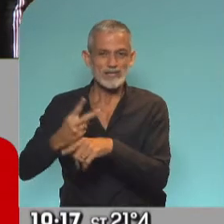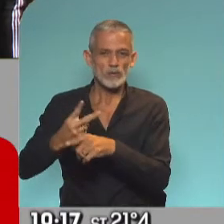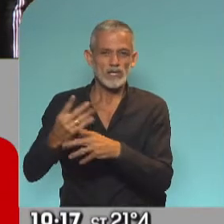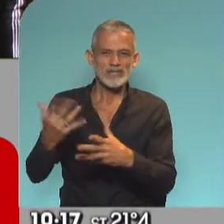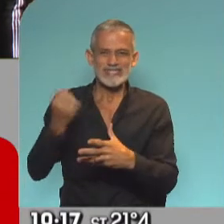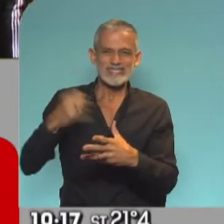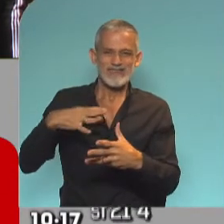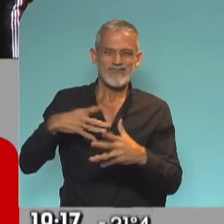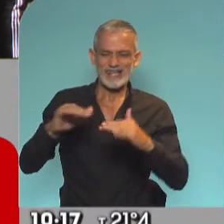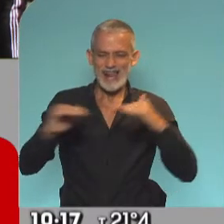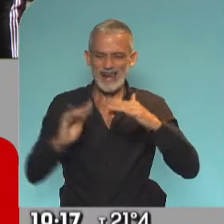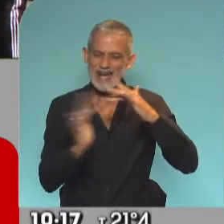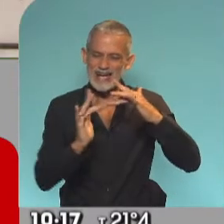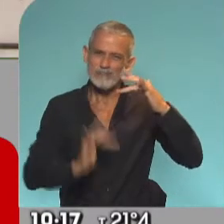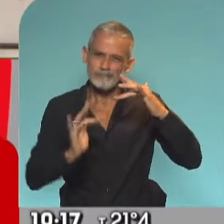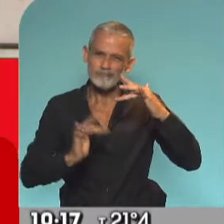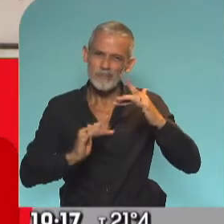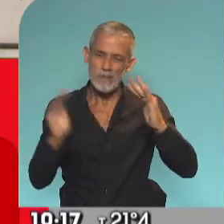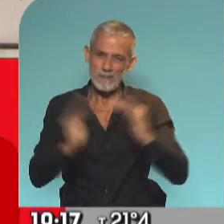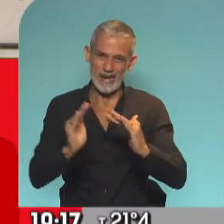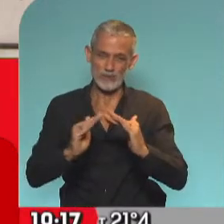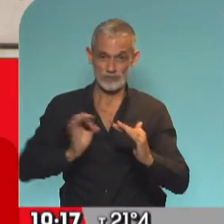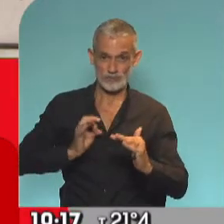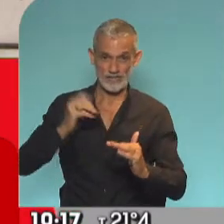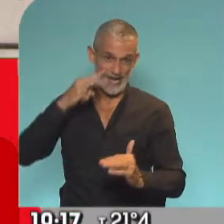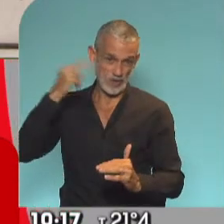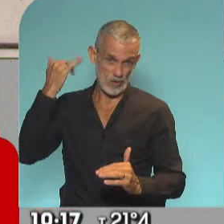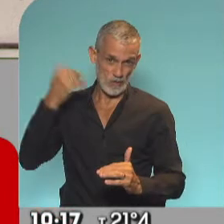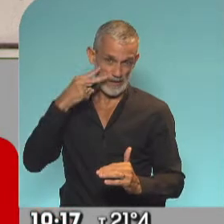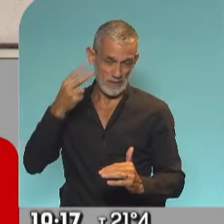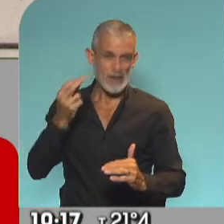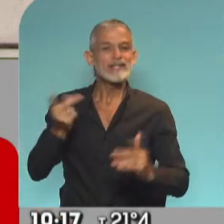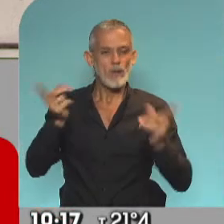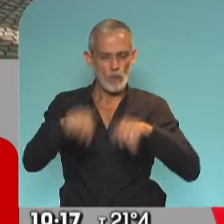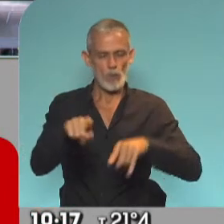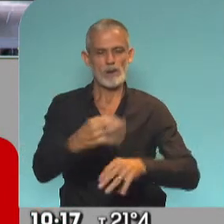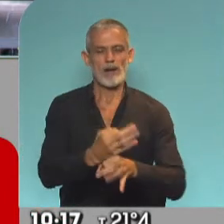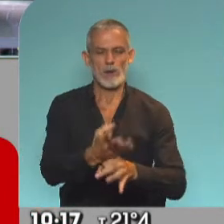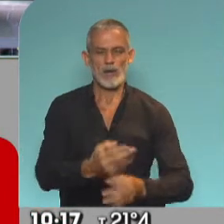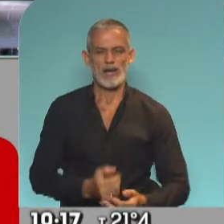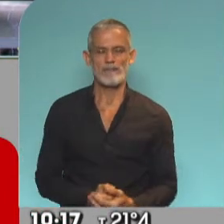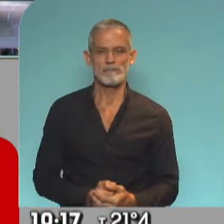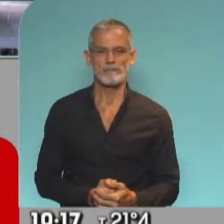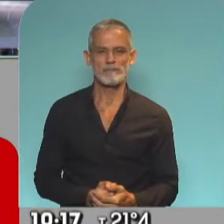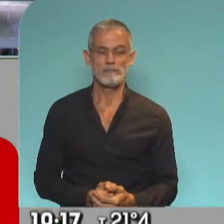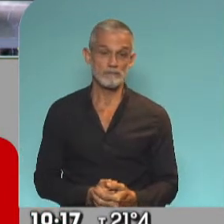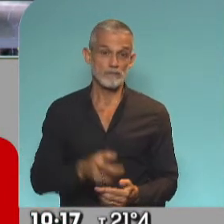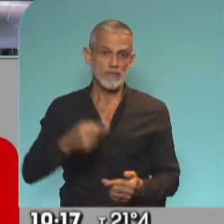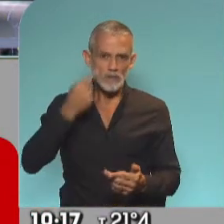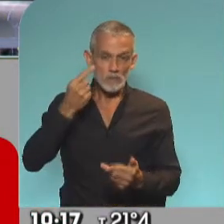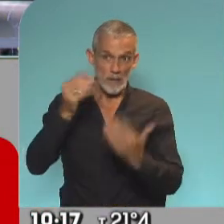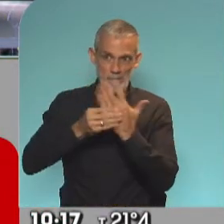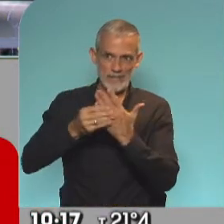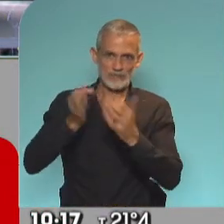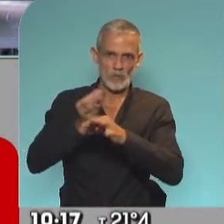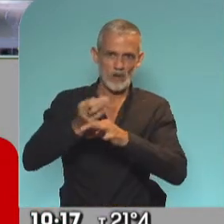tenido menor nivel de vinculación con la escuela durante el 2020. Estamos escuchando al ministro de